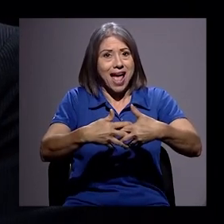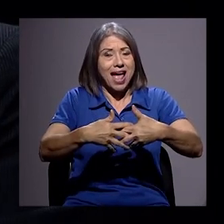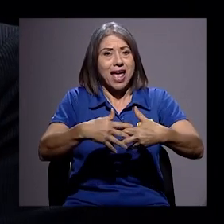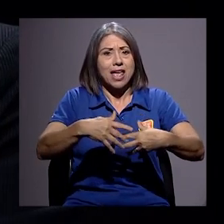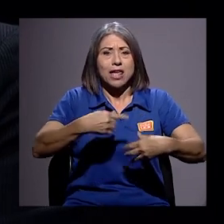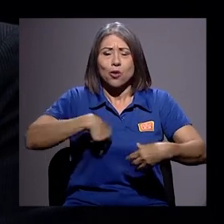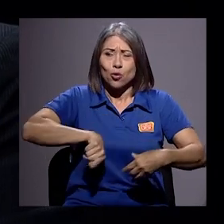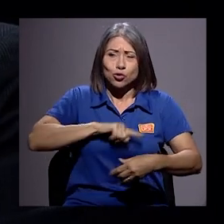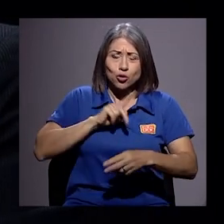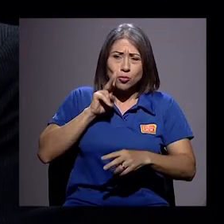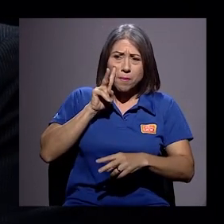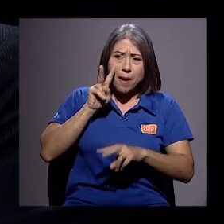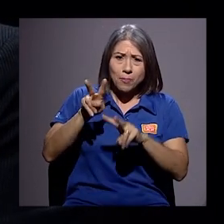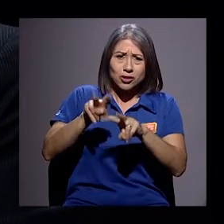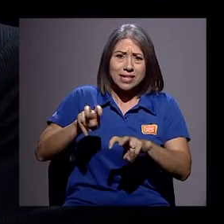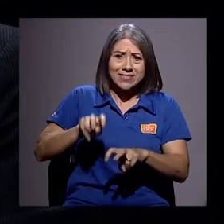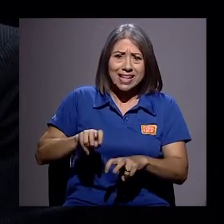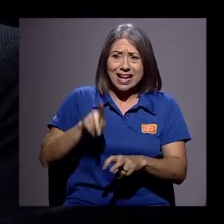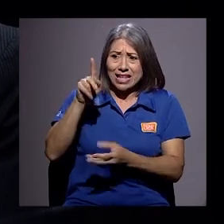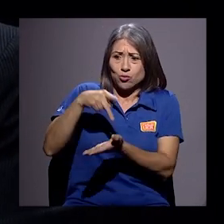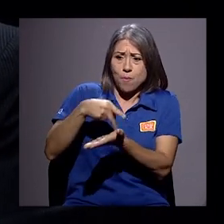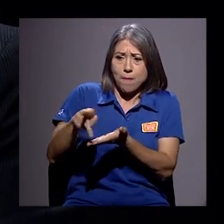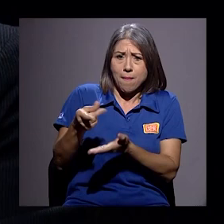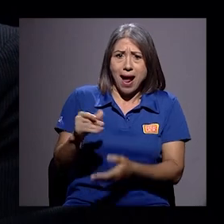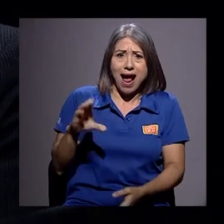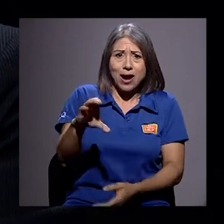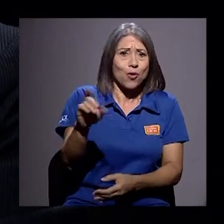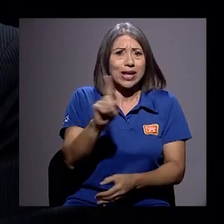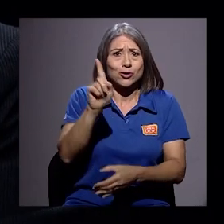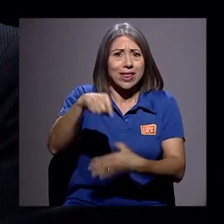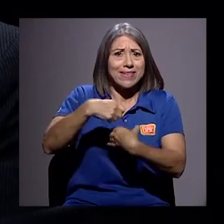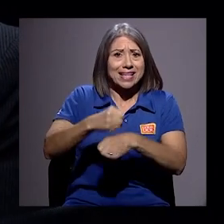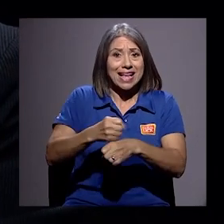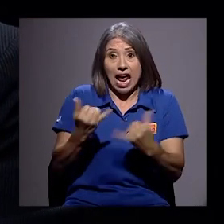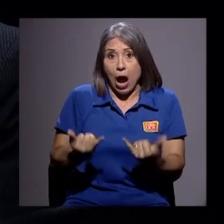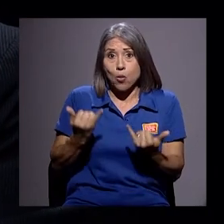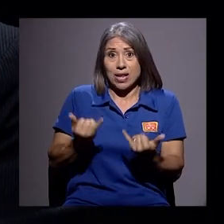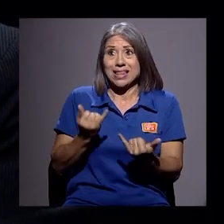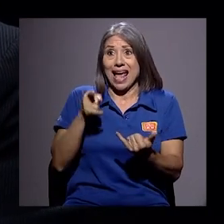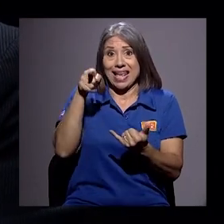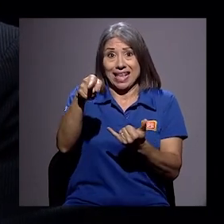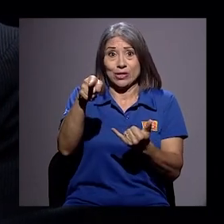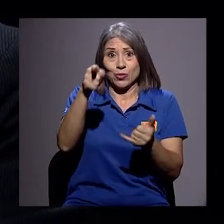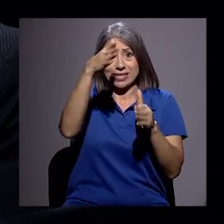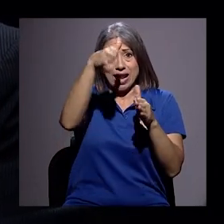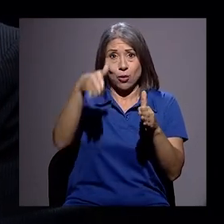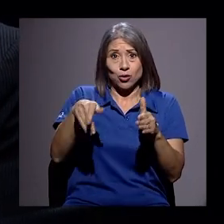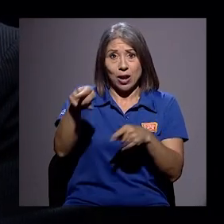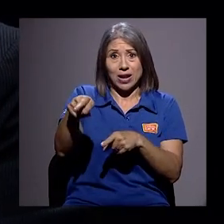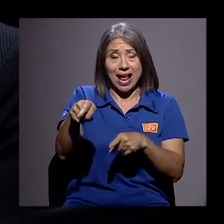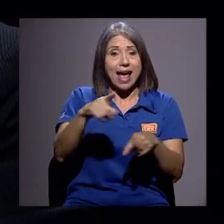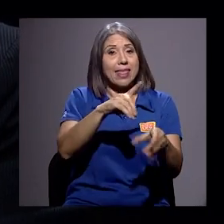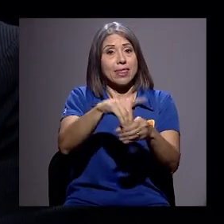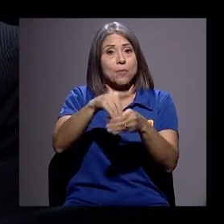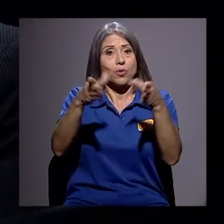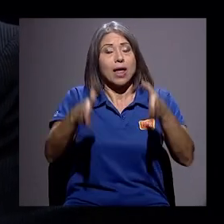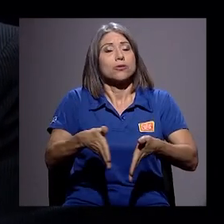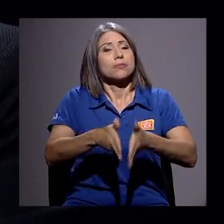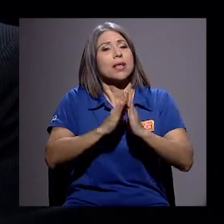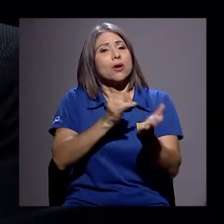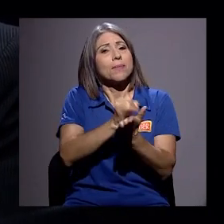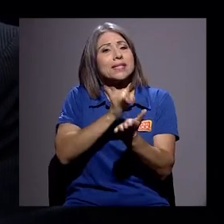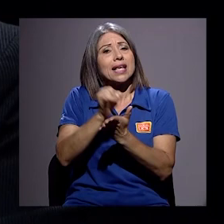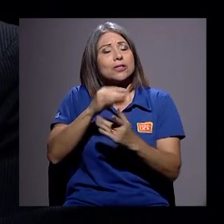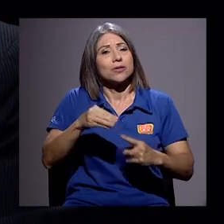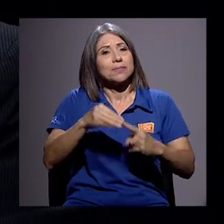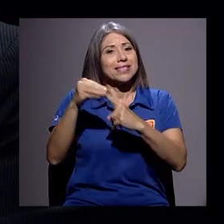revisar es una indemnización que ni siquiera se tenía que hacer está la contraloría ahorita incluso varios diputados pidieron una investigación especial para que